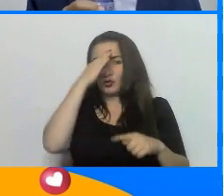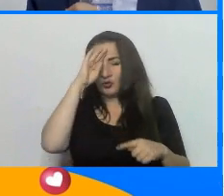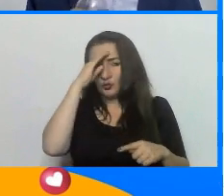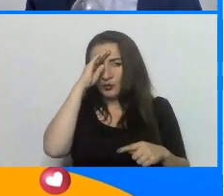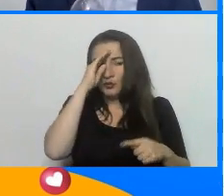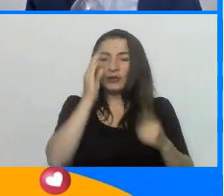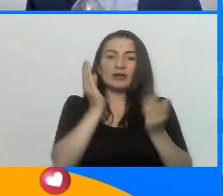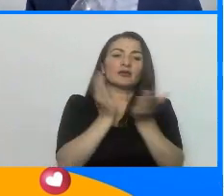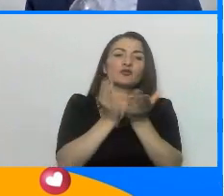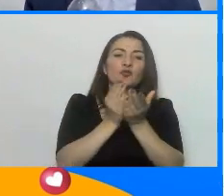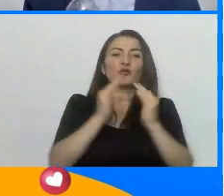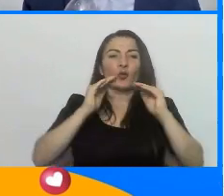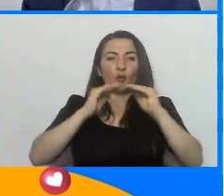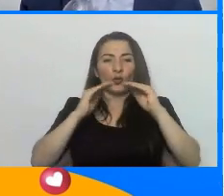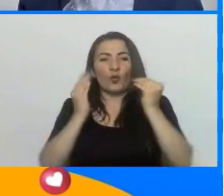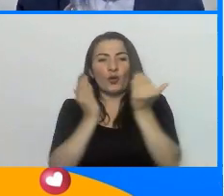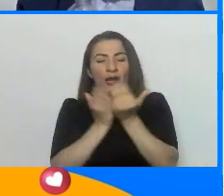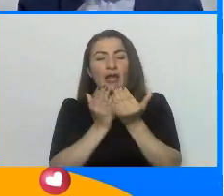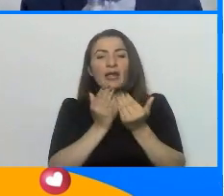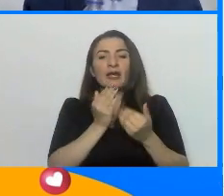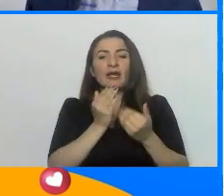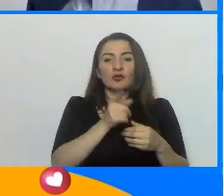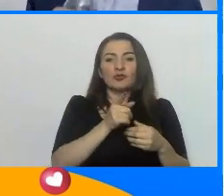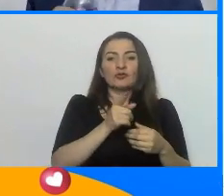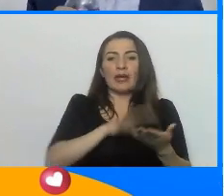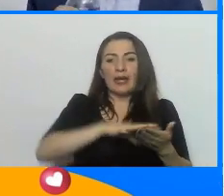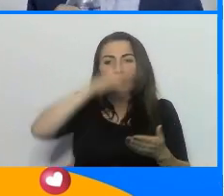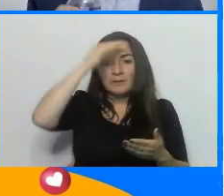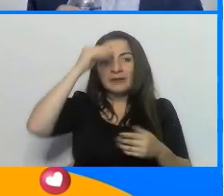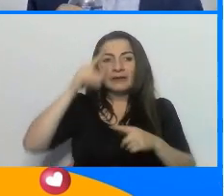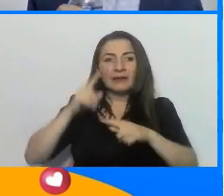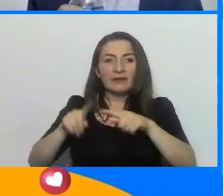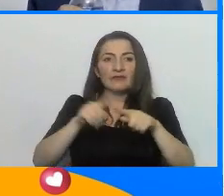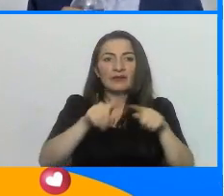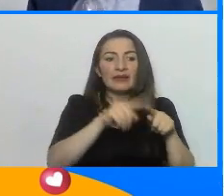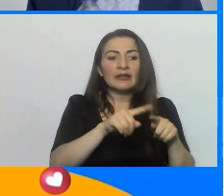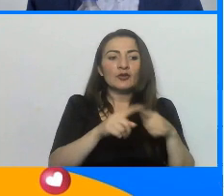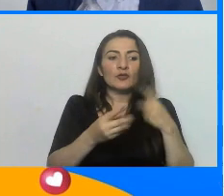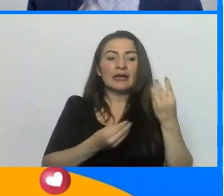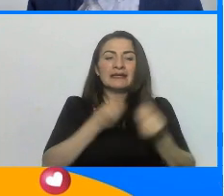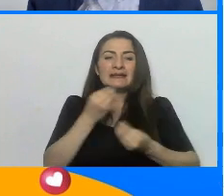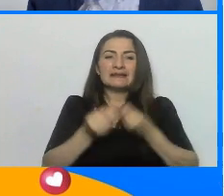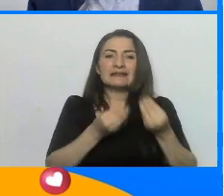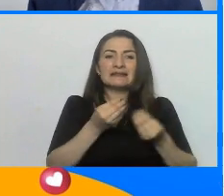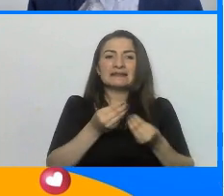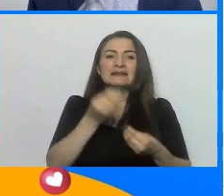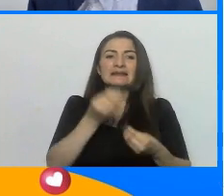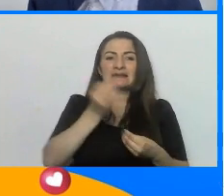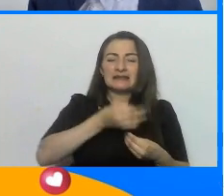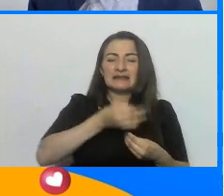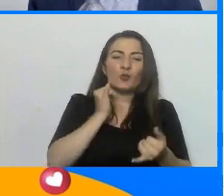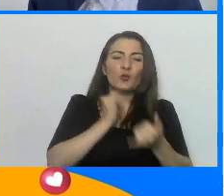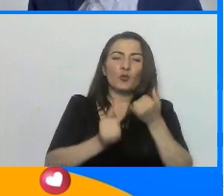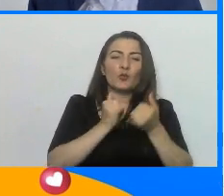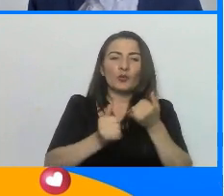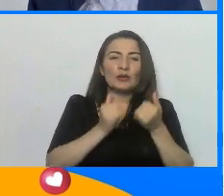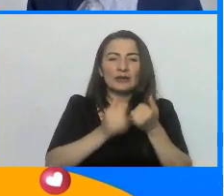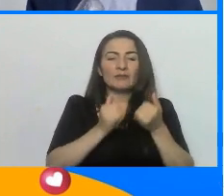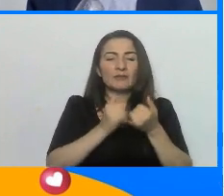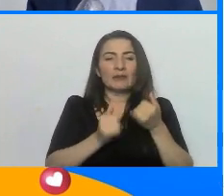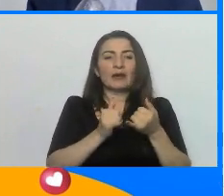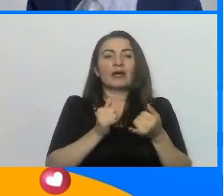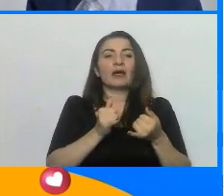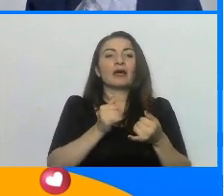está en básica, media vocacional, a uno siempre en la última